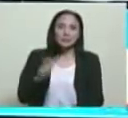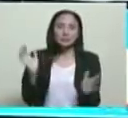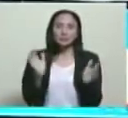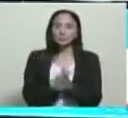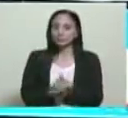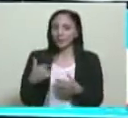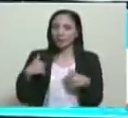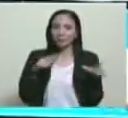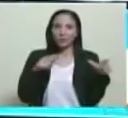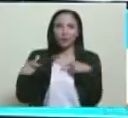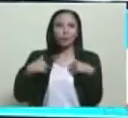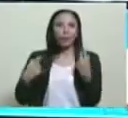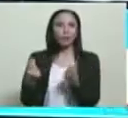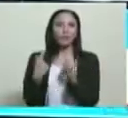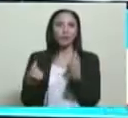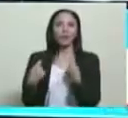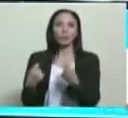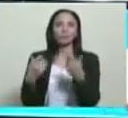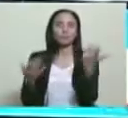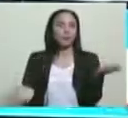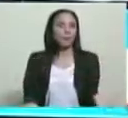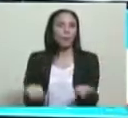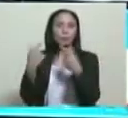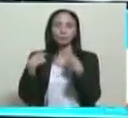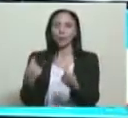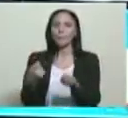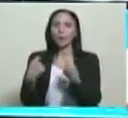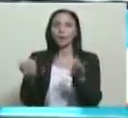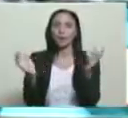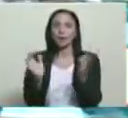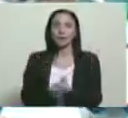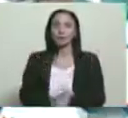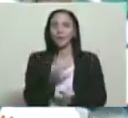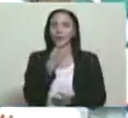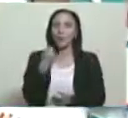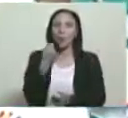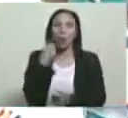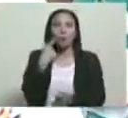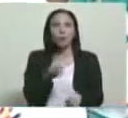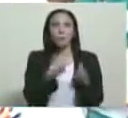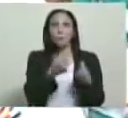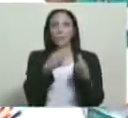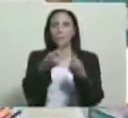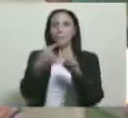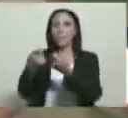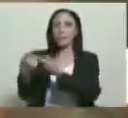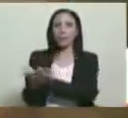plata. Vamos a financiar a estos jóvenes, vamos a darle la tierra